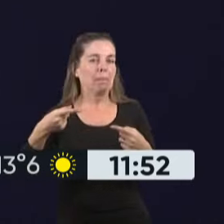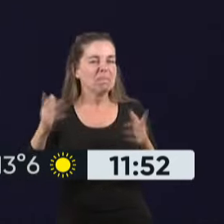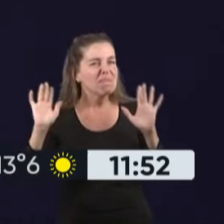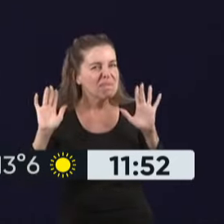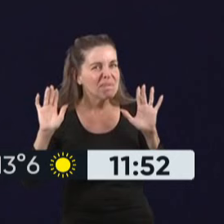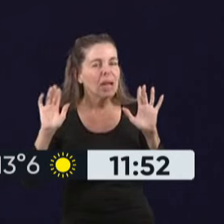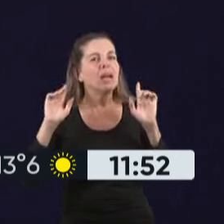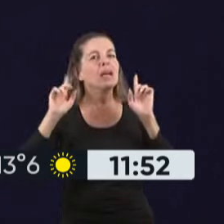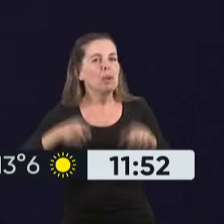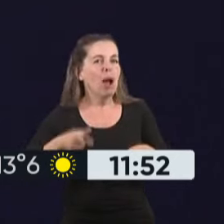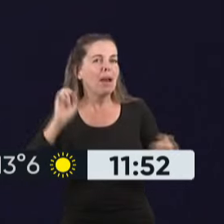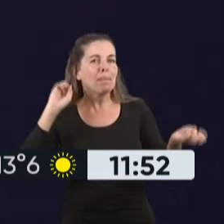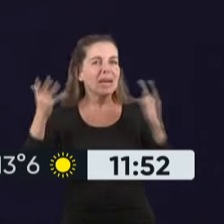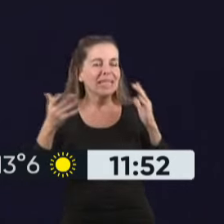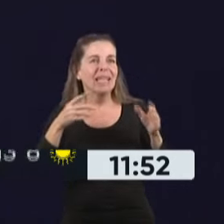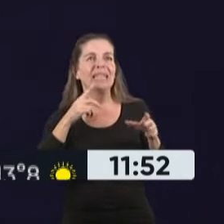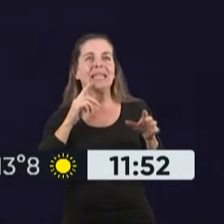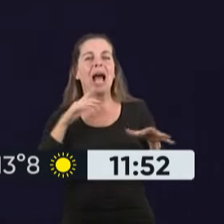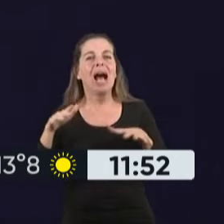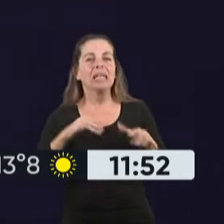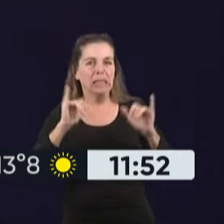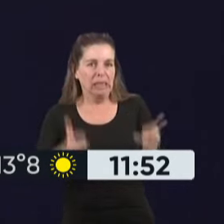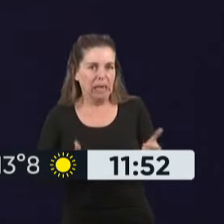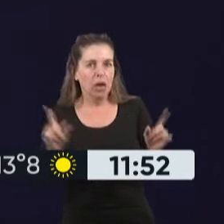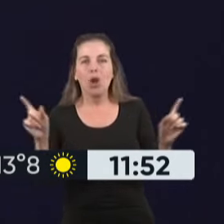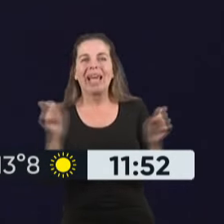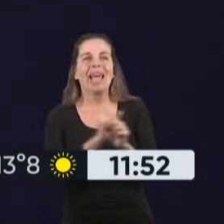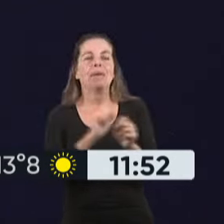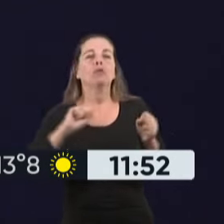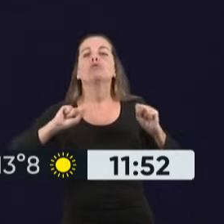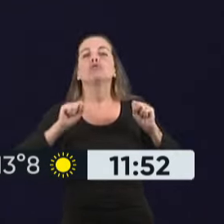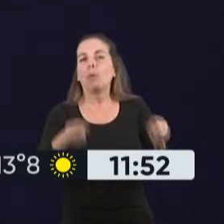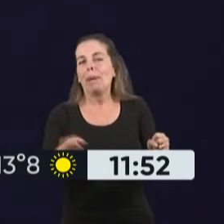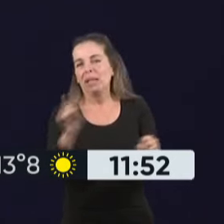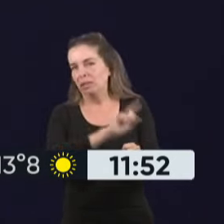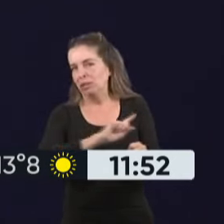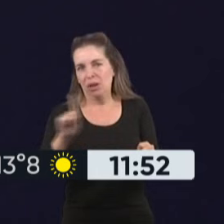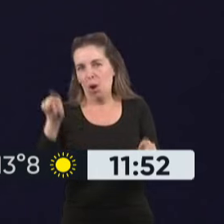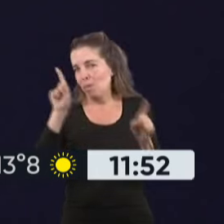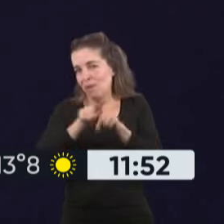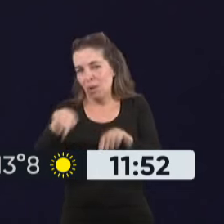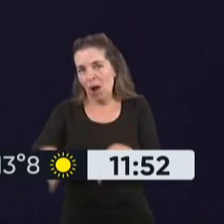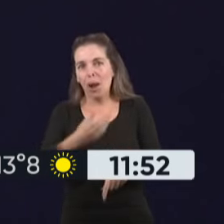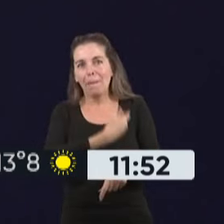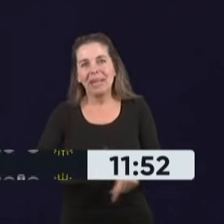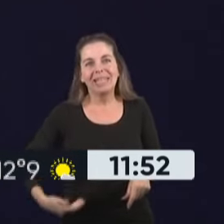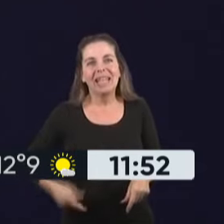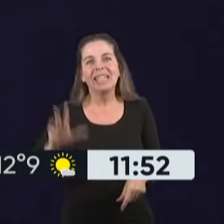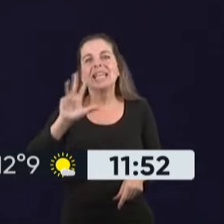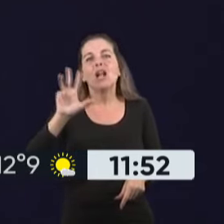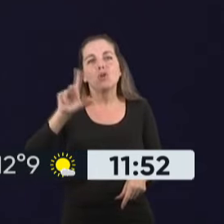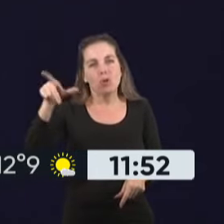de tener una actividad por sus propios dichos. Eso no va a pasar ni ahora con el tema Lula, ni en ninguna otra